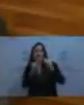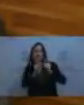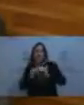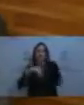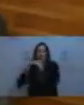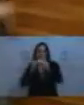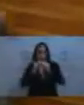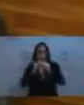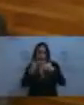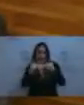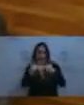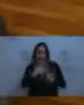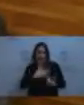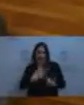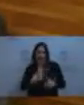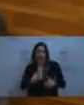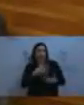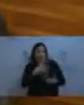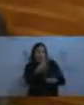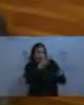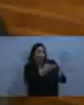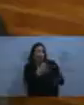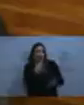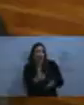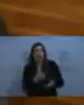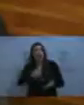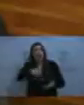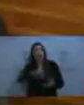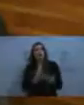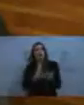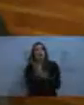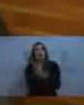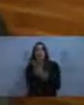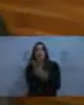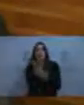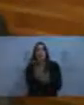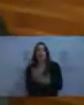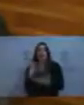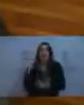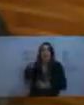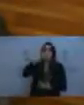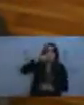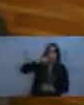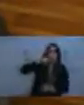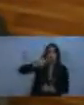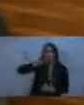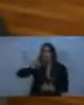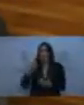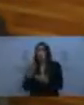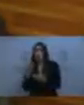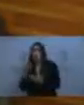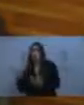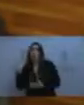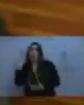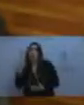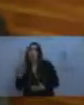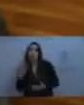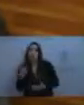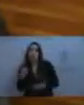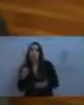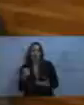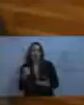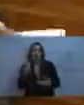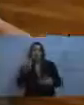no me puede decir aquí en esta Cámara que porque se pida, unos pidan 5 años de experiencia y otros 4, eso no son criterios objetivos. ¿Por qué lo